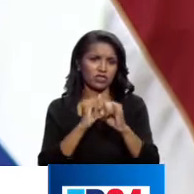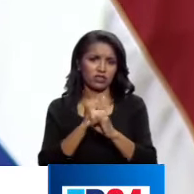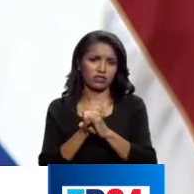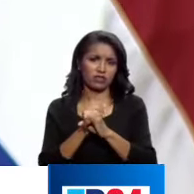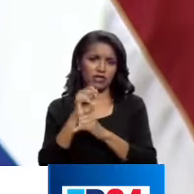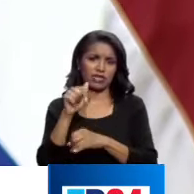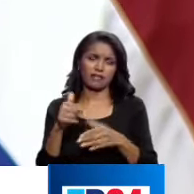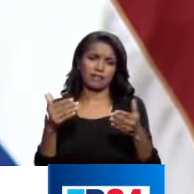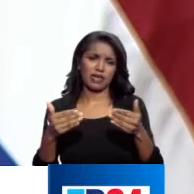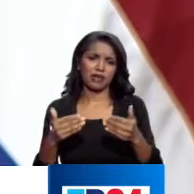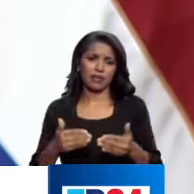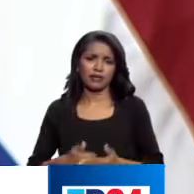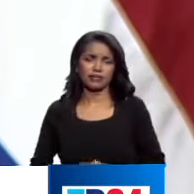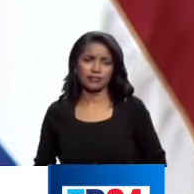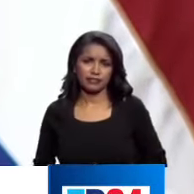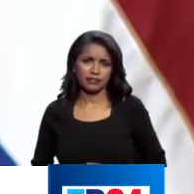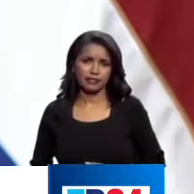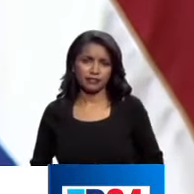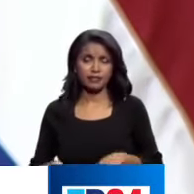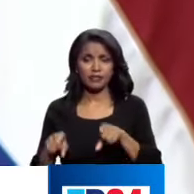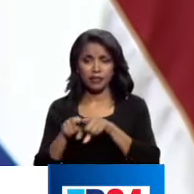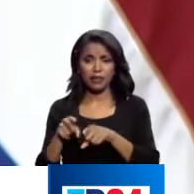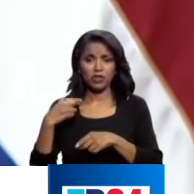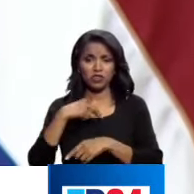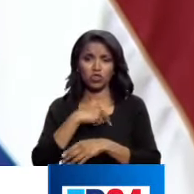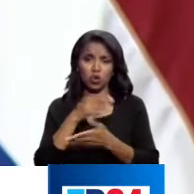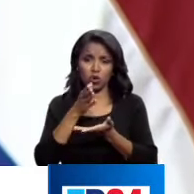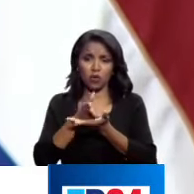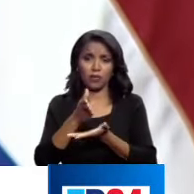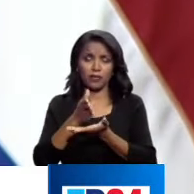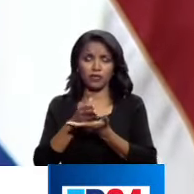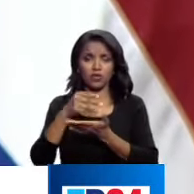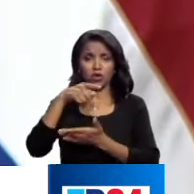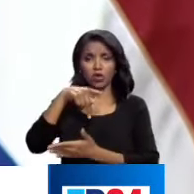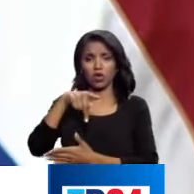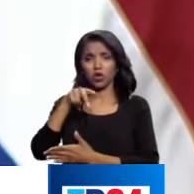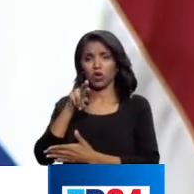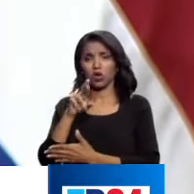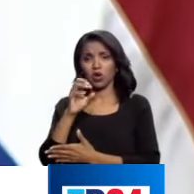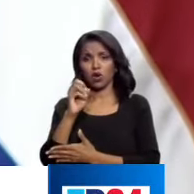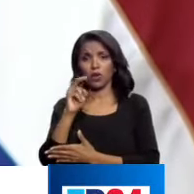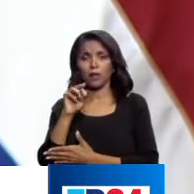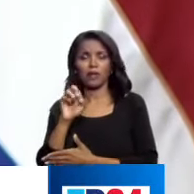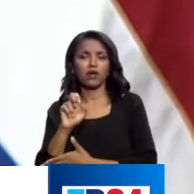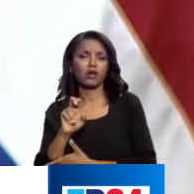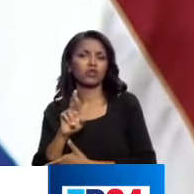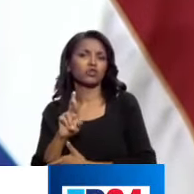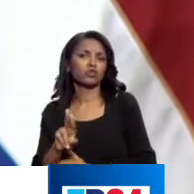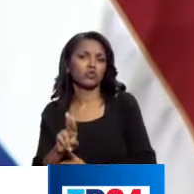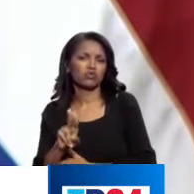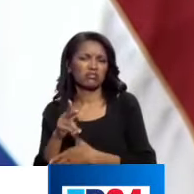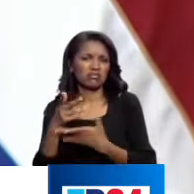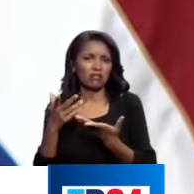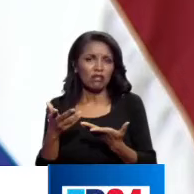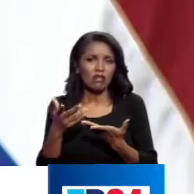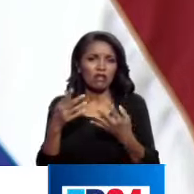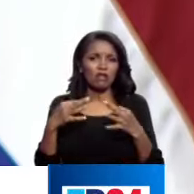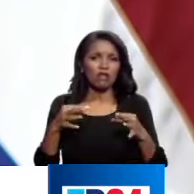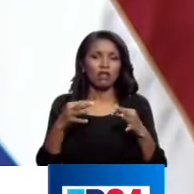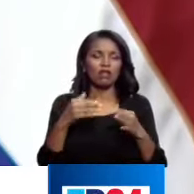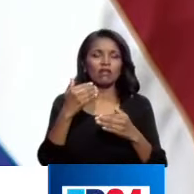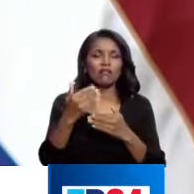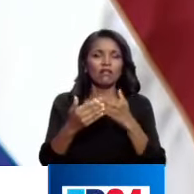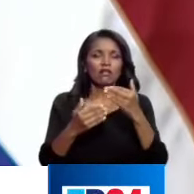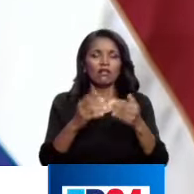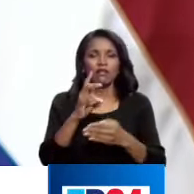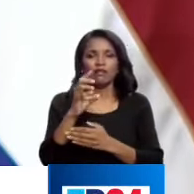internacionalmente nuestro país. Igual nosotros tenemos un compromiso con Promtur de ir incrementando en 10 millones de dólares anuales para llegar a 70 millones